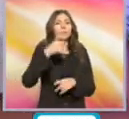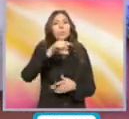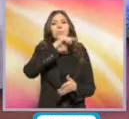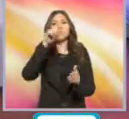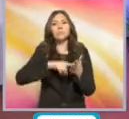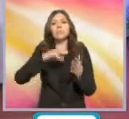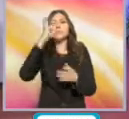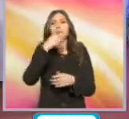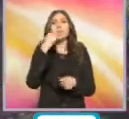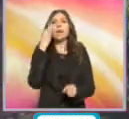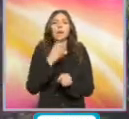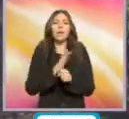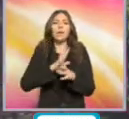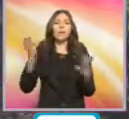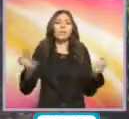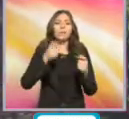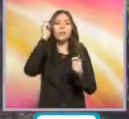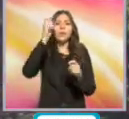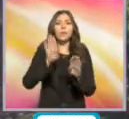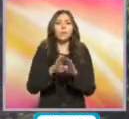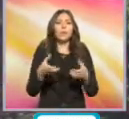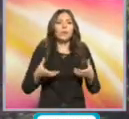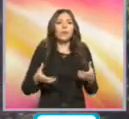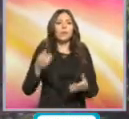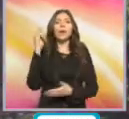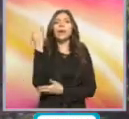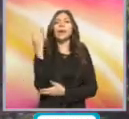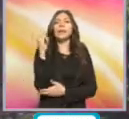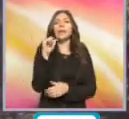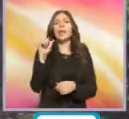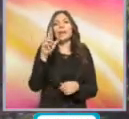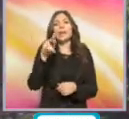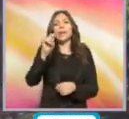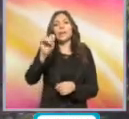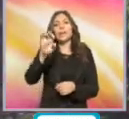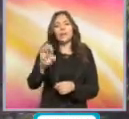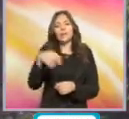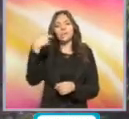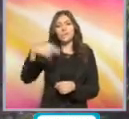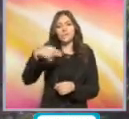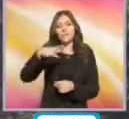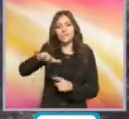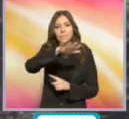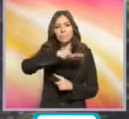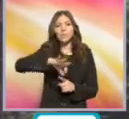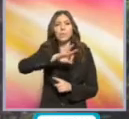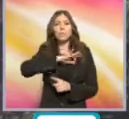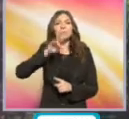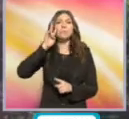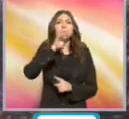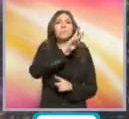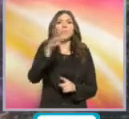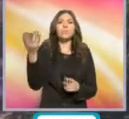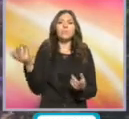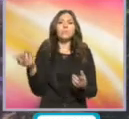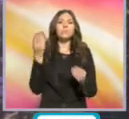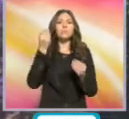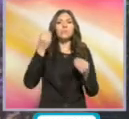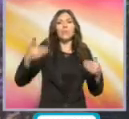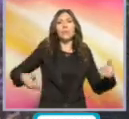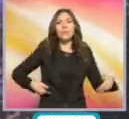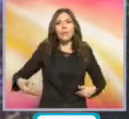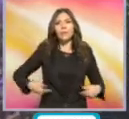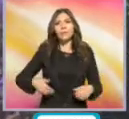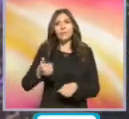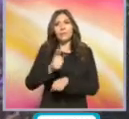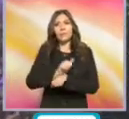muy agradable ahora, rescatado Sí. como espacio Muy público, bien. el Jardín del Arte. Y mencionabas eso del Jardín Muy del bien. Arte. Podemos ir a ver muchísimas Claro, claro. obras de